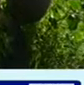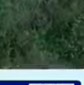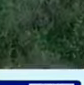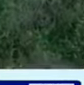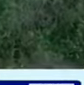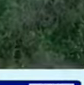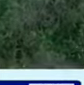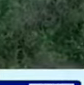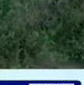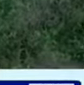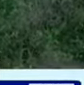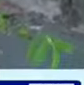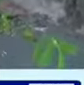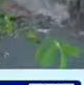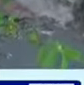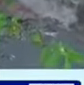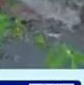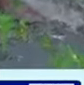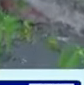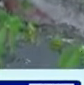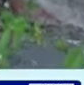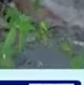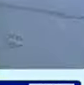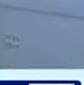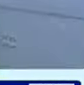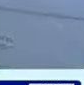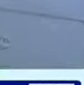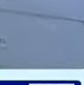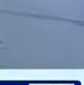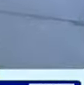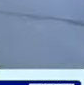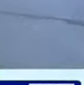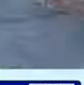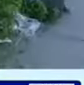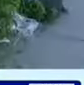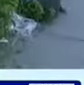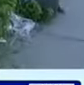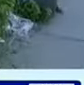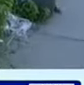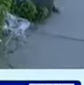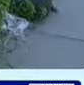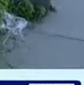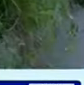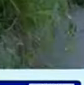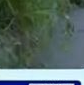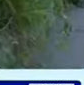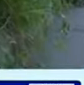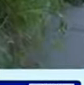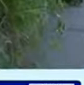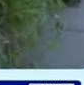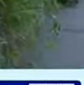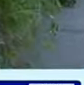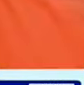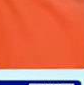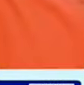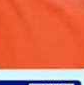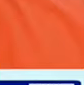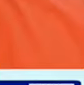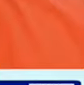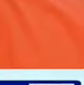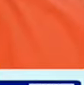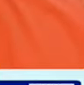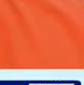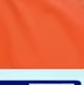mosquito que tenemos a diario en la casa, que nosotros le llamamos Culex, ese que está en las malezas, ese que está